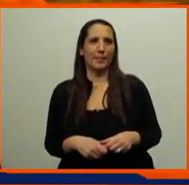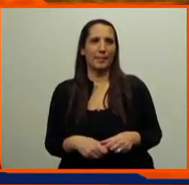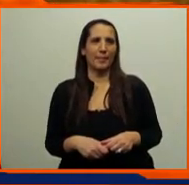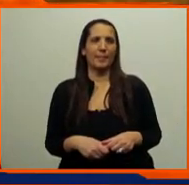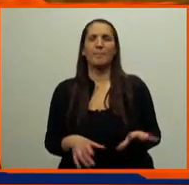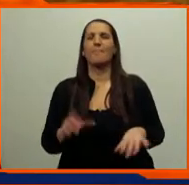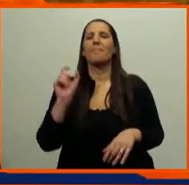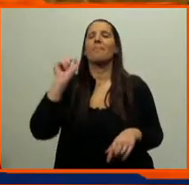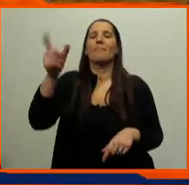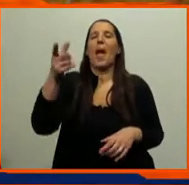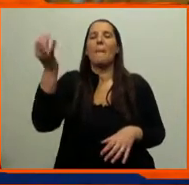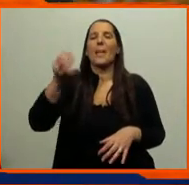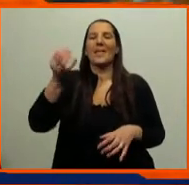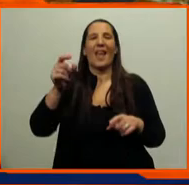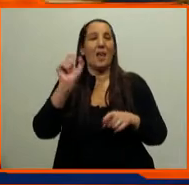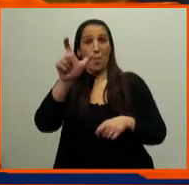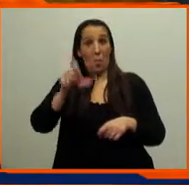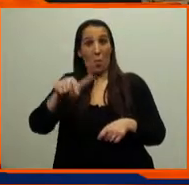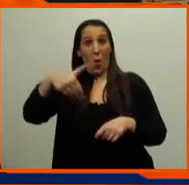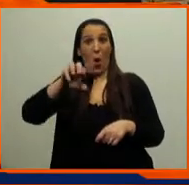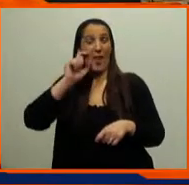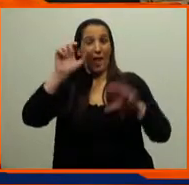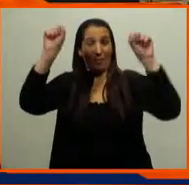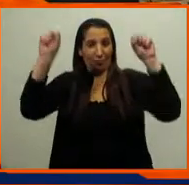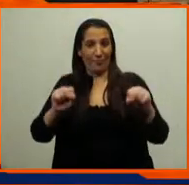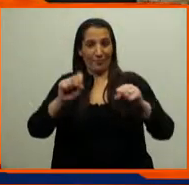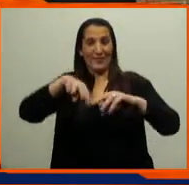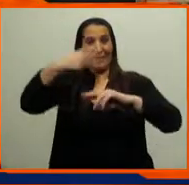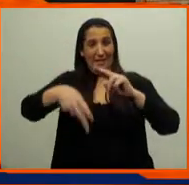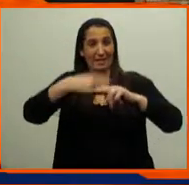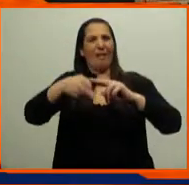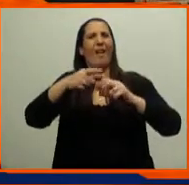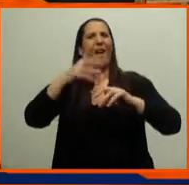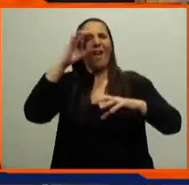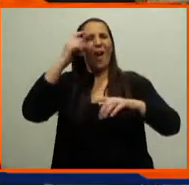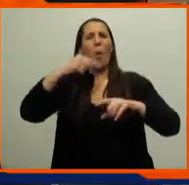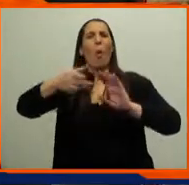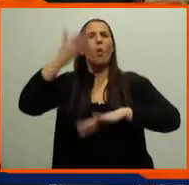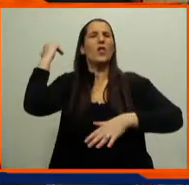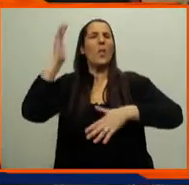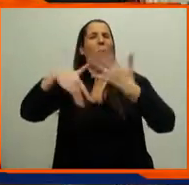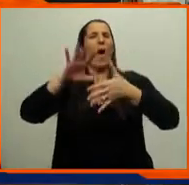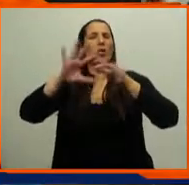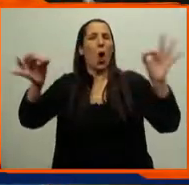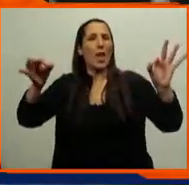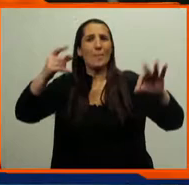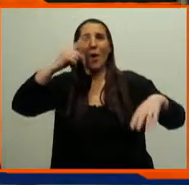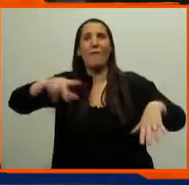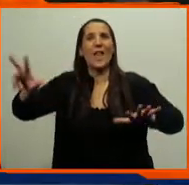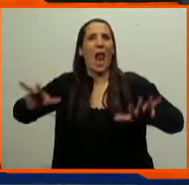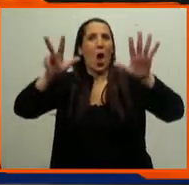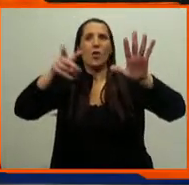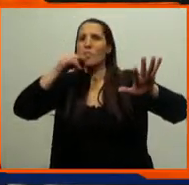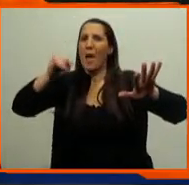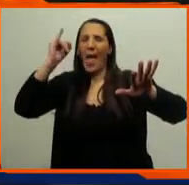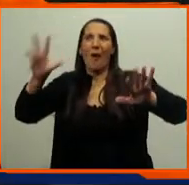La especialidad de esta román de Federico Molinari, que recordemos que había llegado a la final en los últimos Juegos Olímpicos. Exactamente, se metió entre los ocho, después